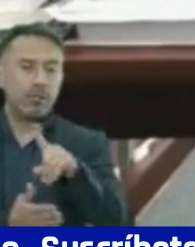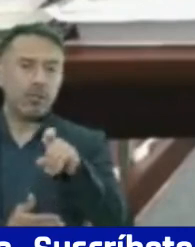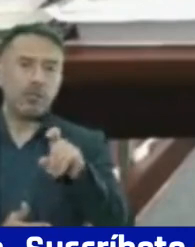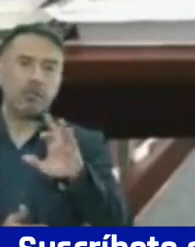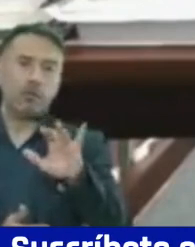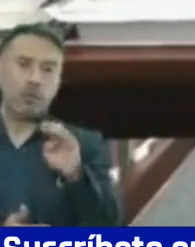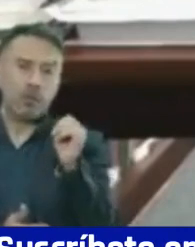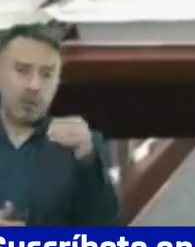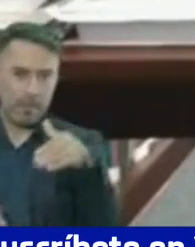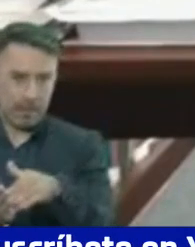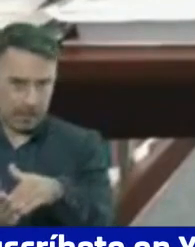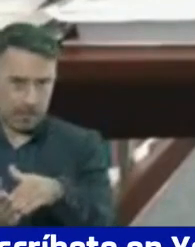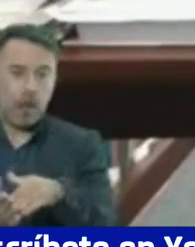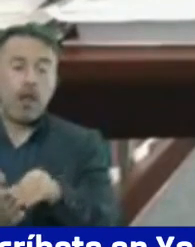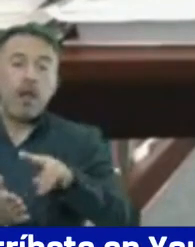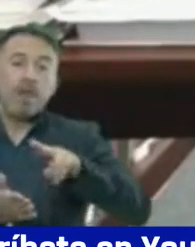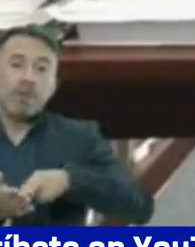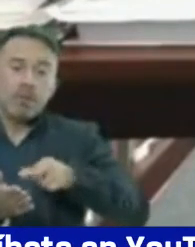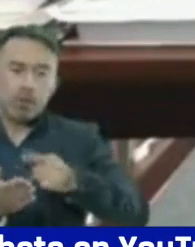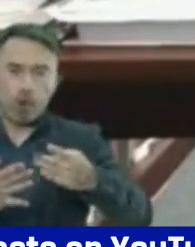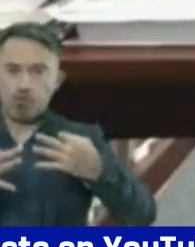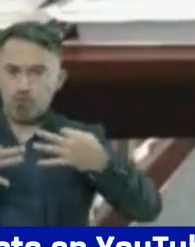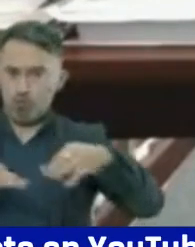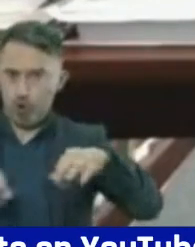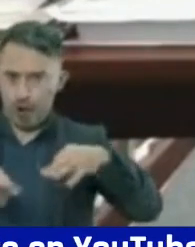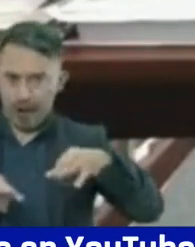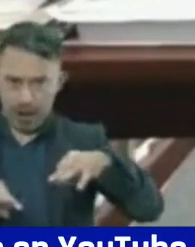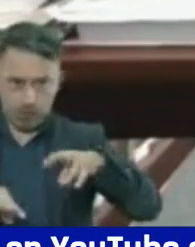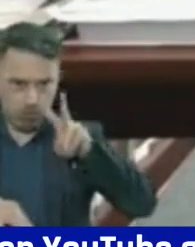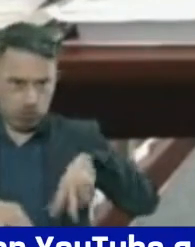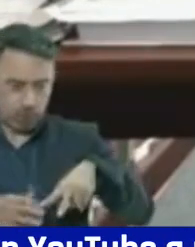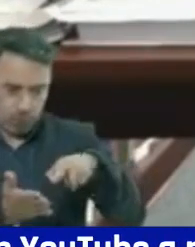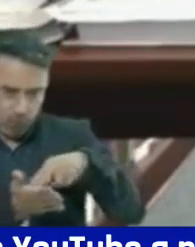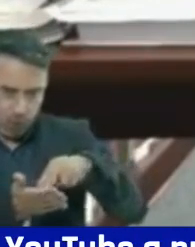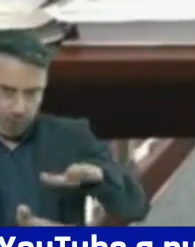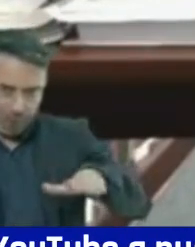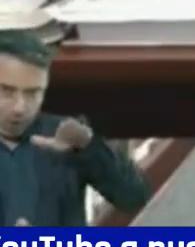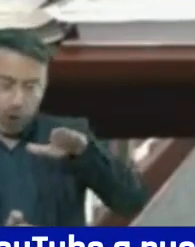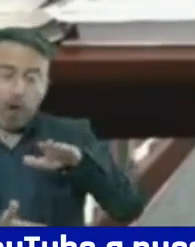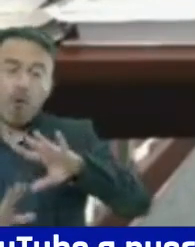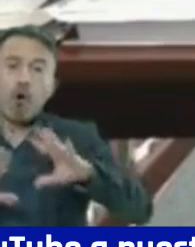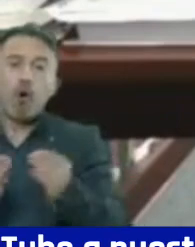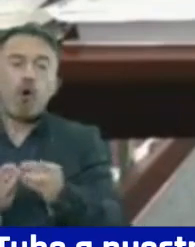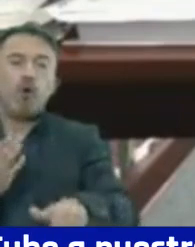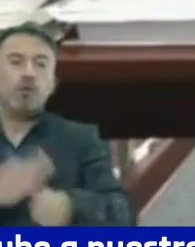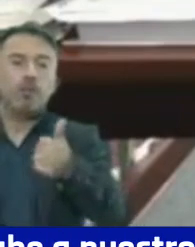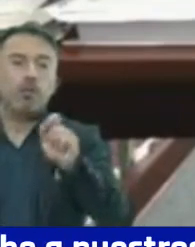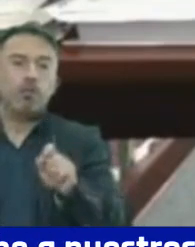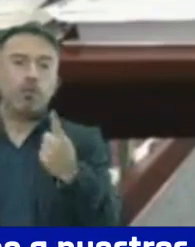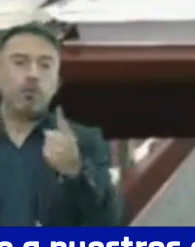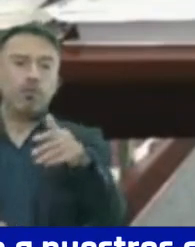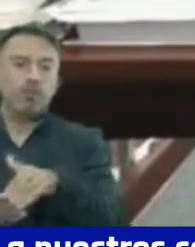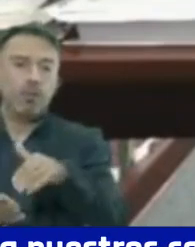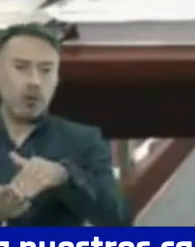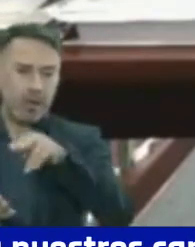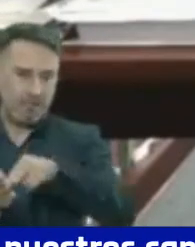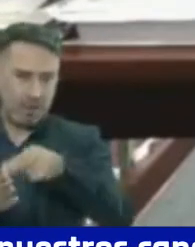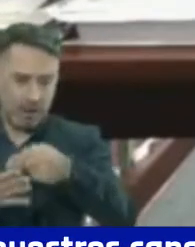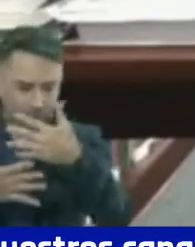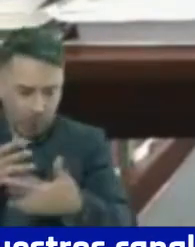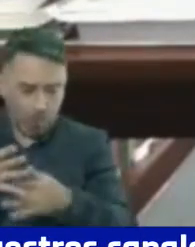9.759.000 que fueron entregadas en formatos físicos, para un total de 11.1 millones de firmas susceptibles de ser verificadas